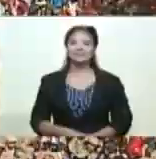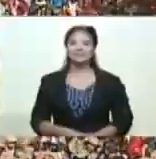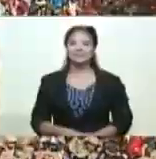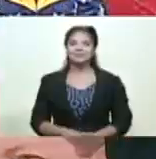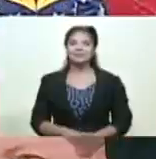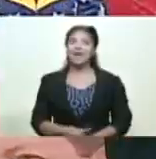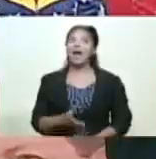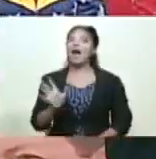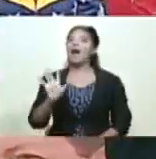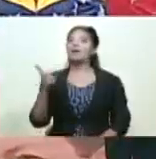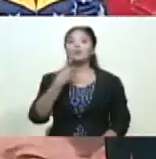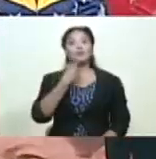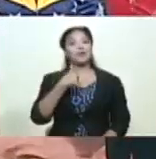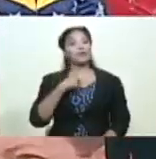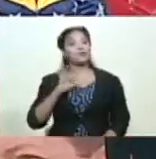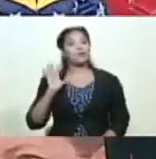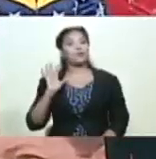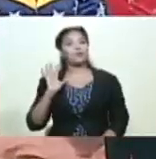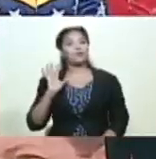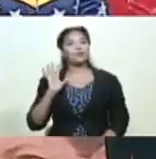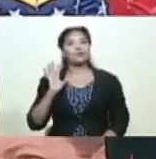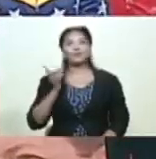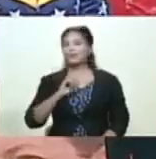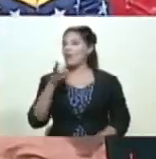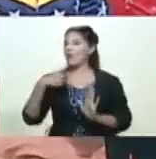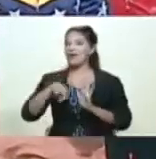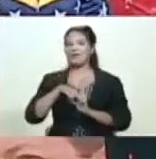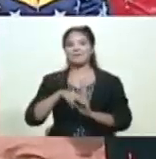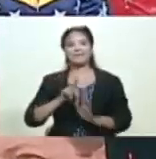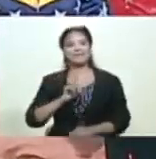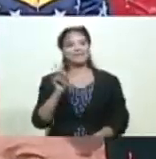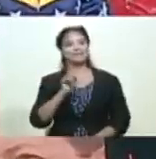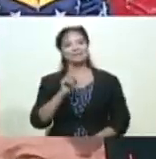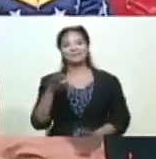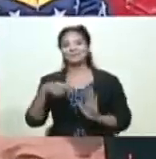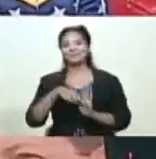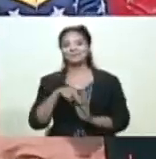No lo dije yo. No lo voy a repetir tampoco.